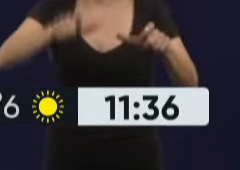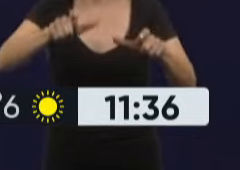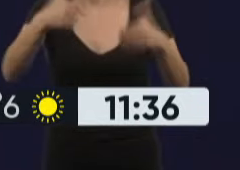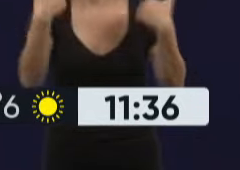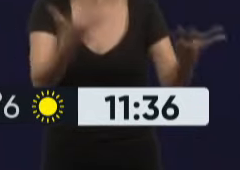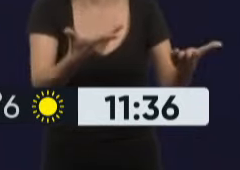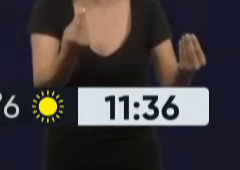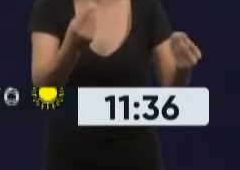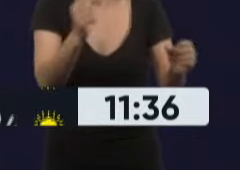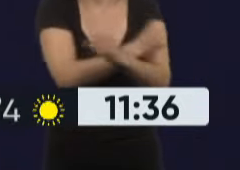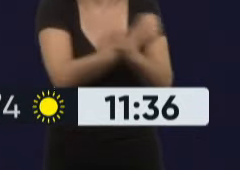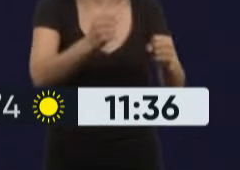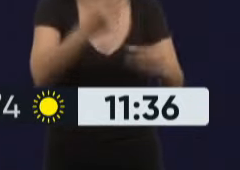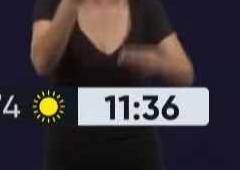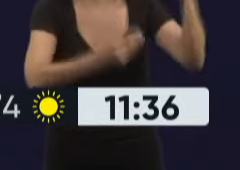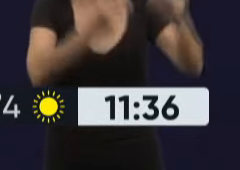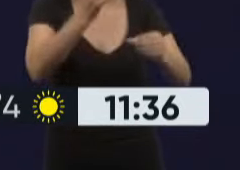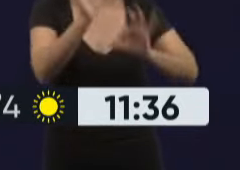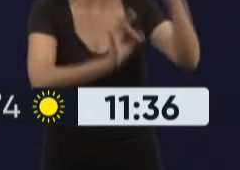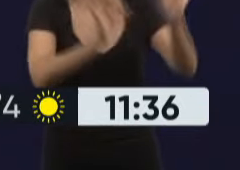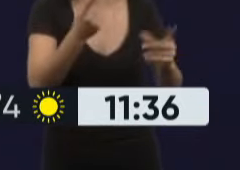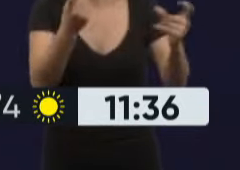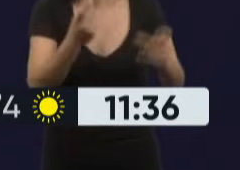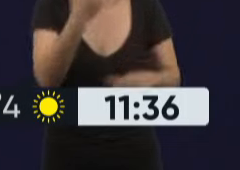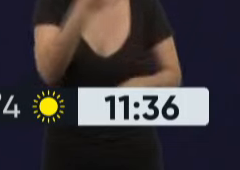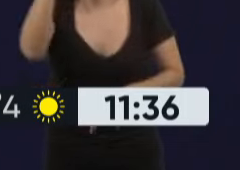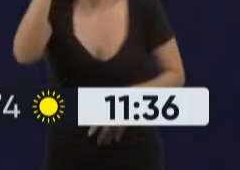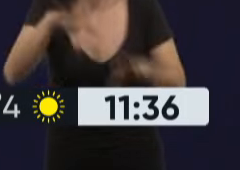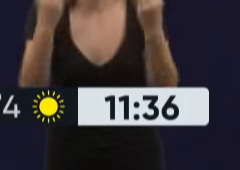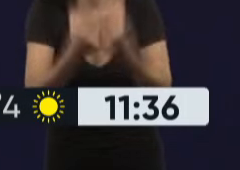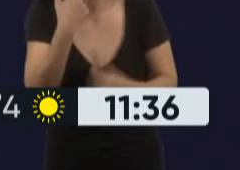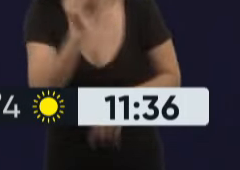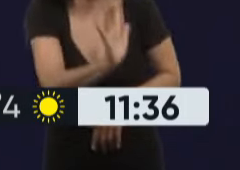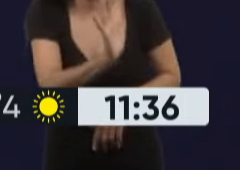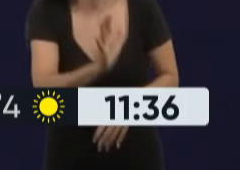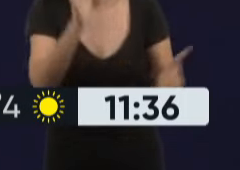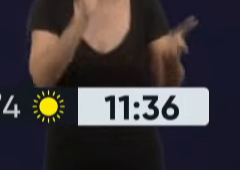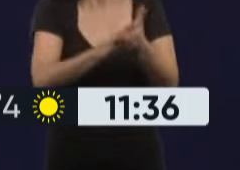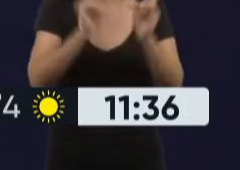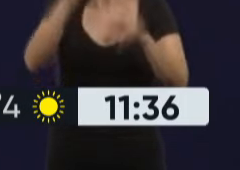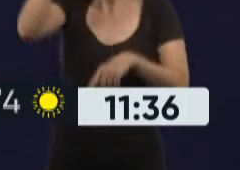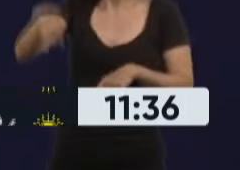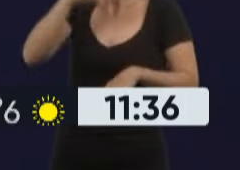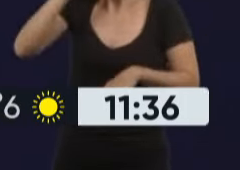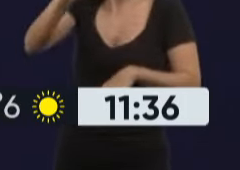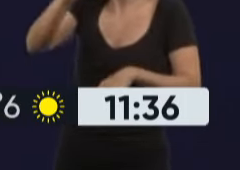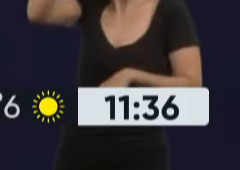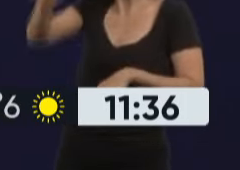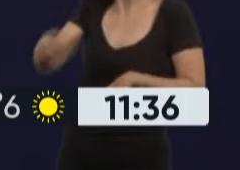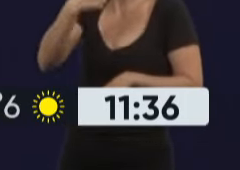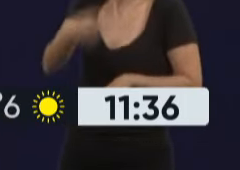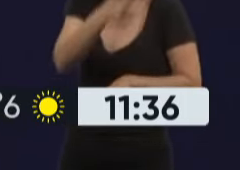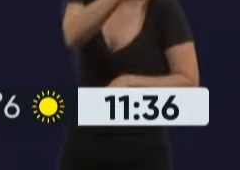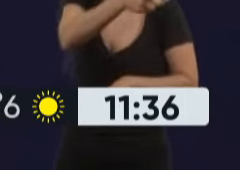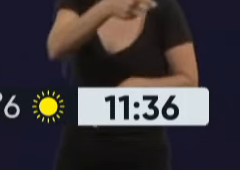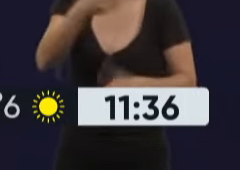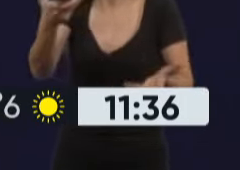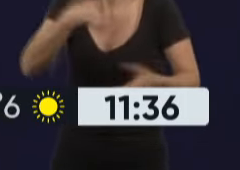ver con respecto a lo de a lo que me mencionas de biro Bueno creo que cualquier